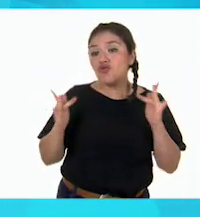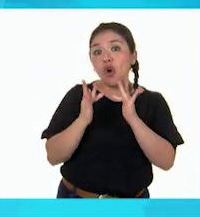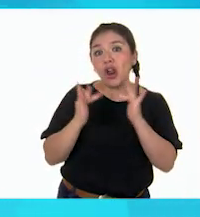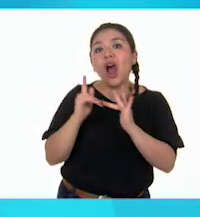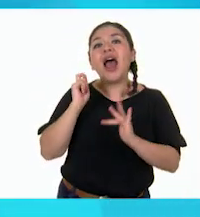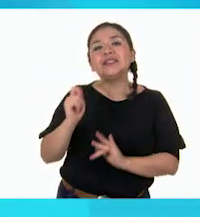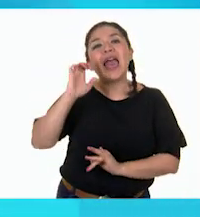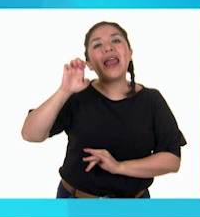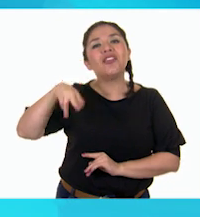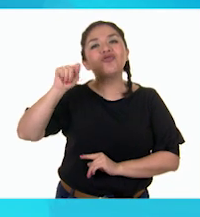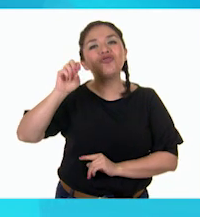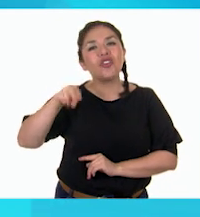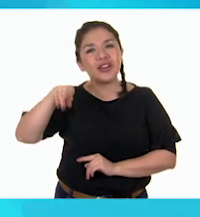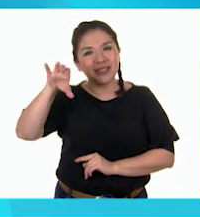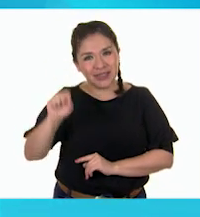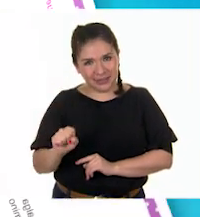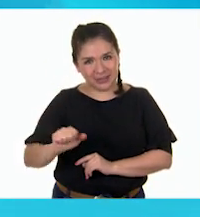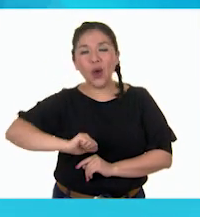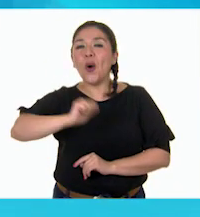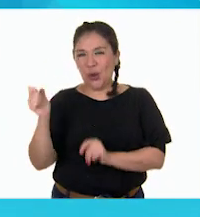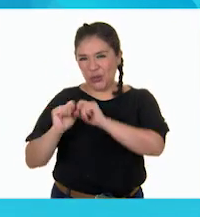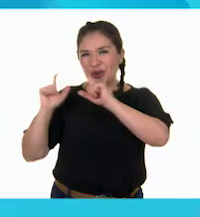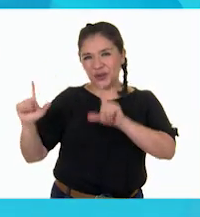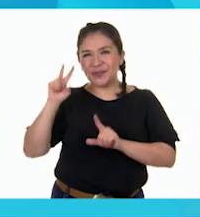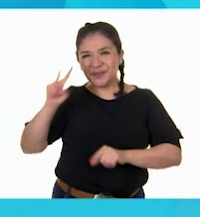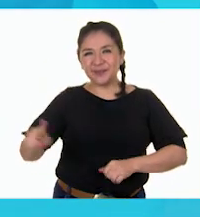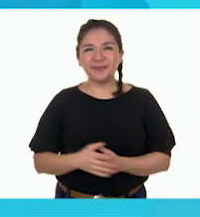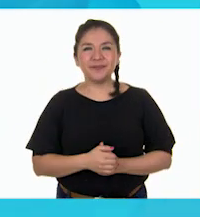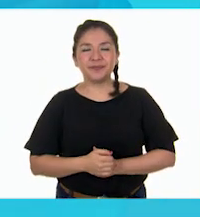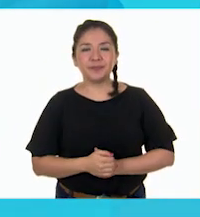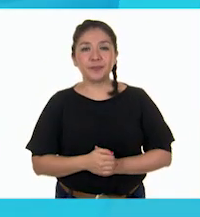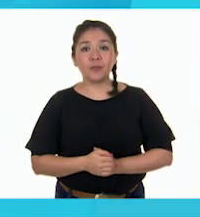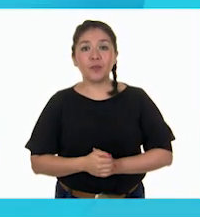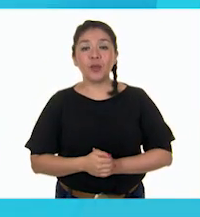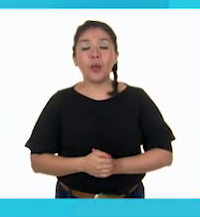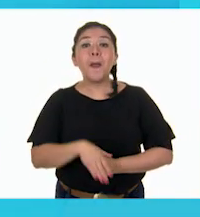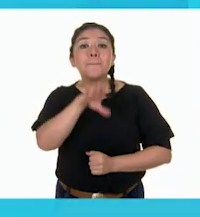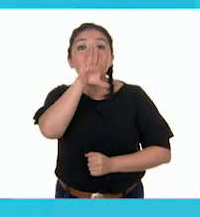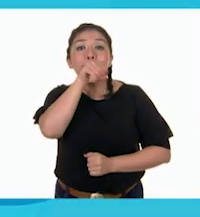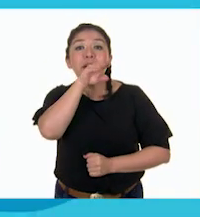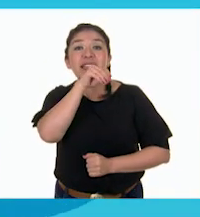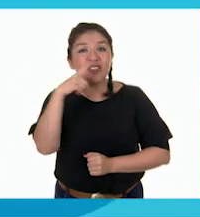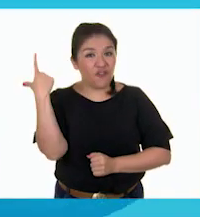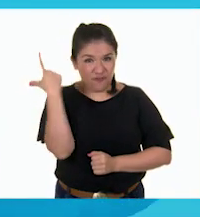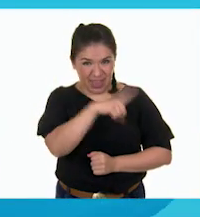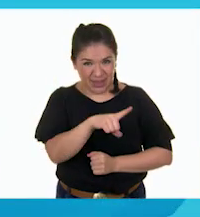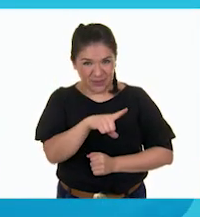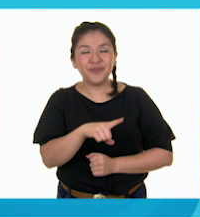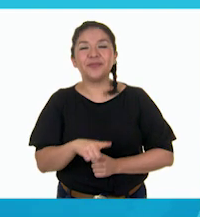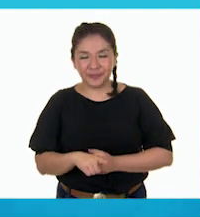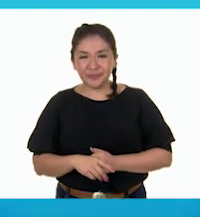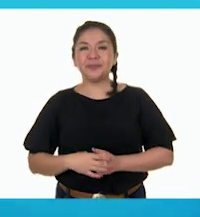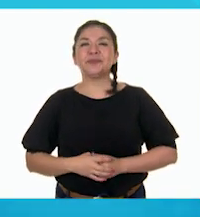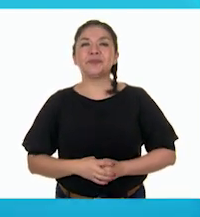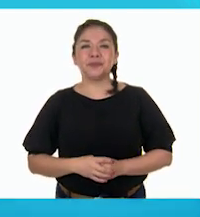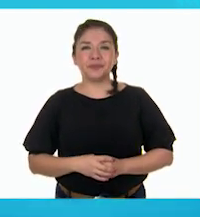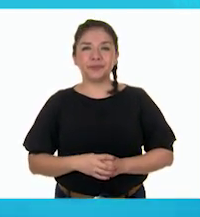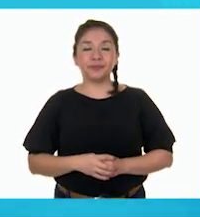Vamos a ver la siguiente imagen. El patito feo. Este es el cuento del patito feo.